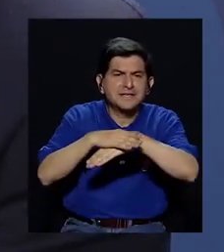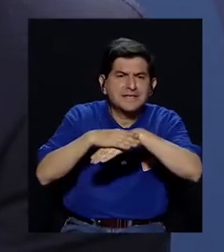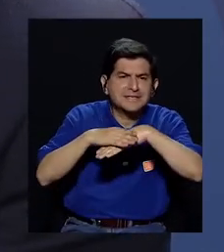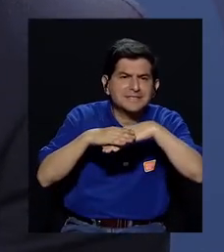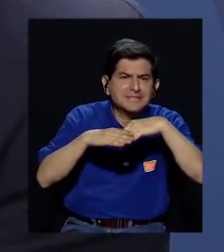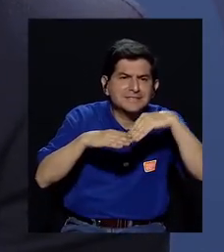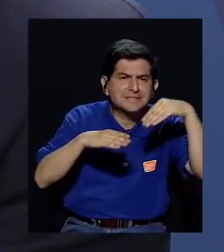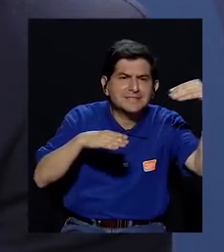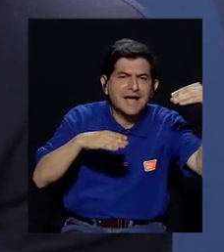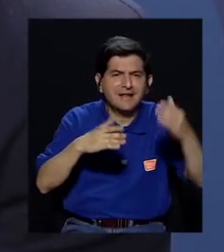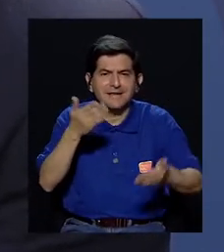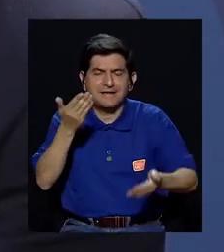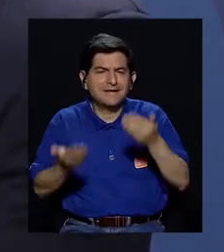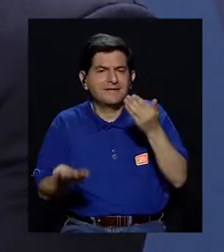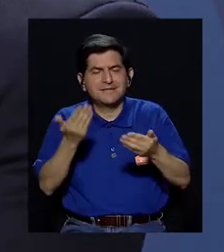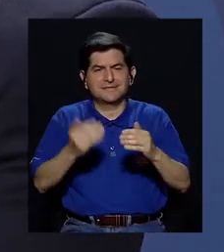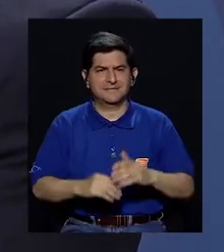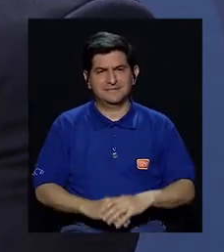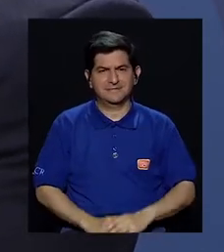del digamos